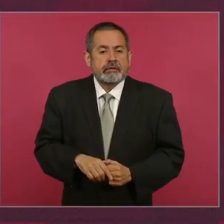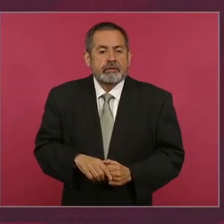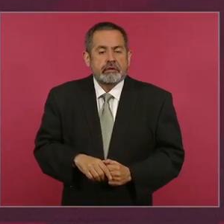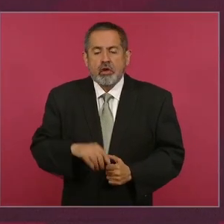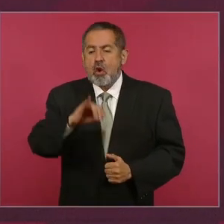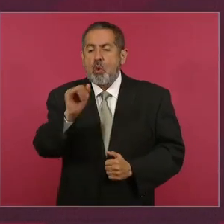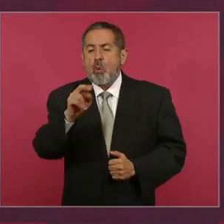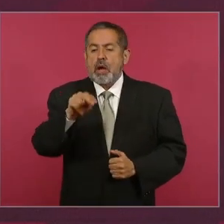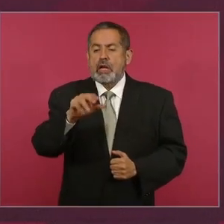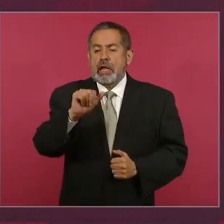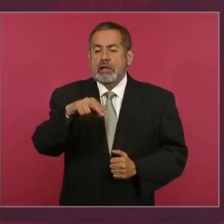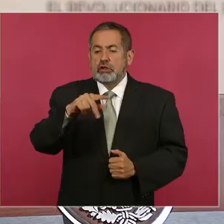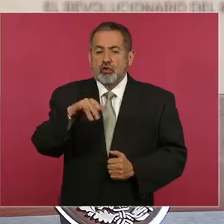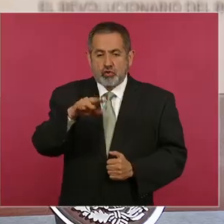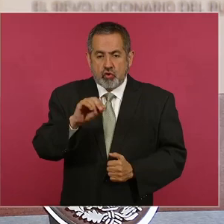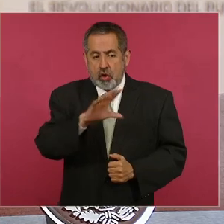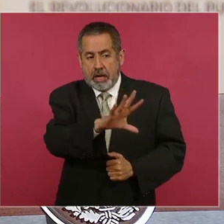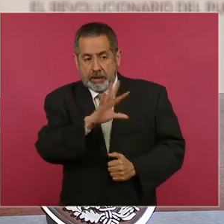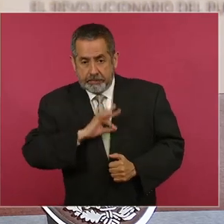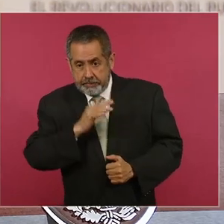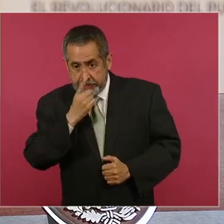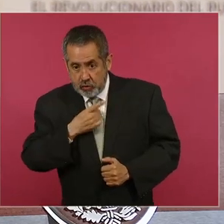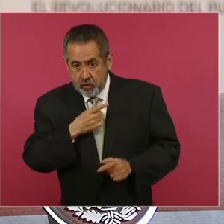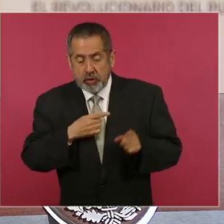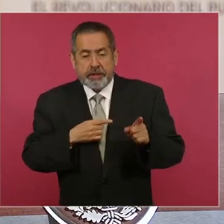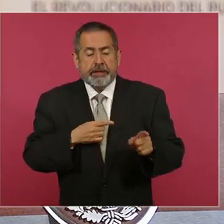Juan Antonio me mandó a decir que